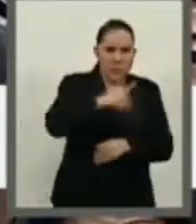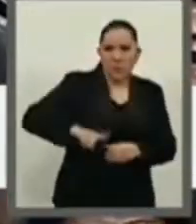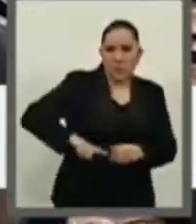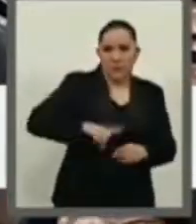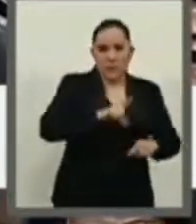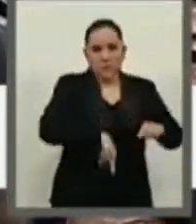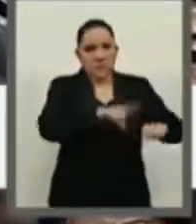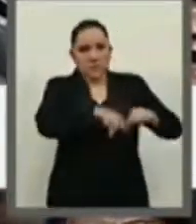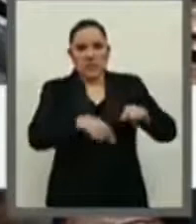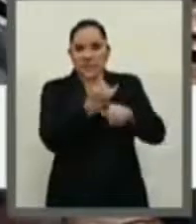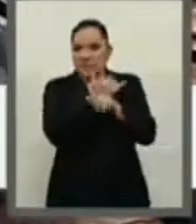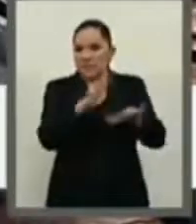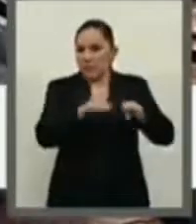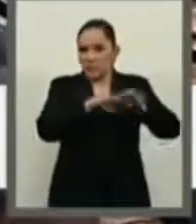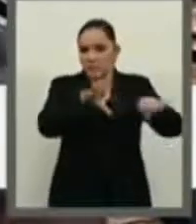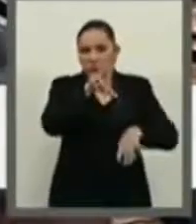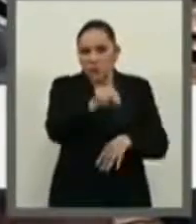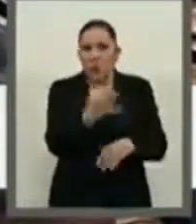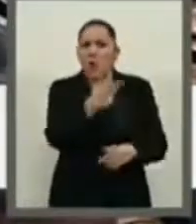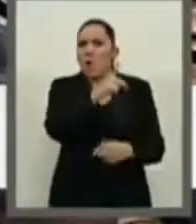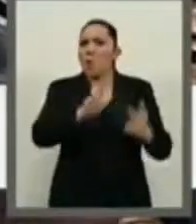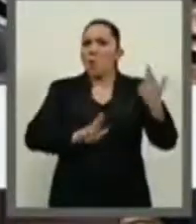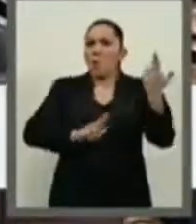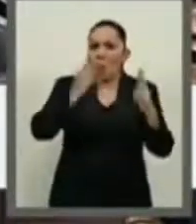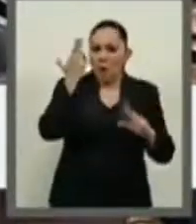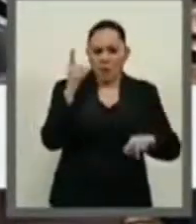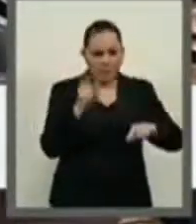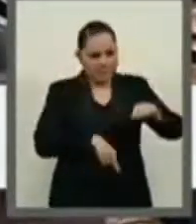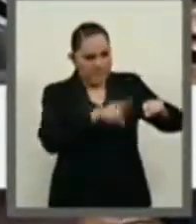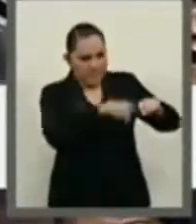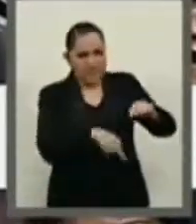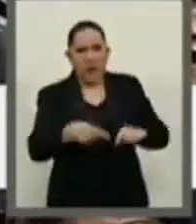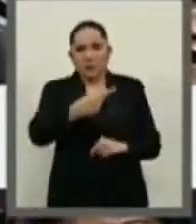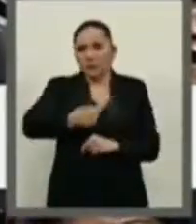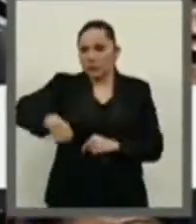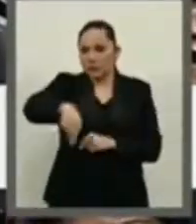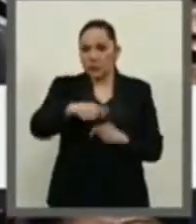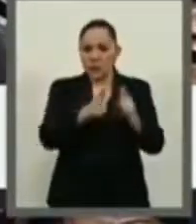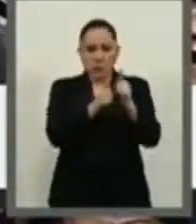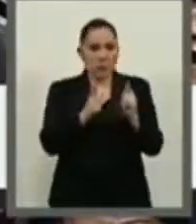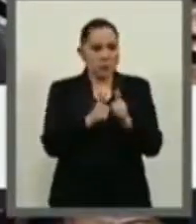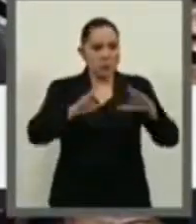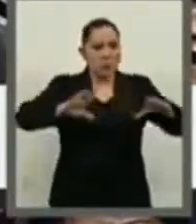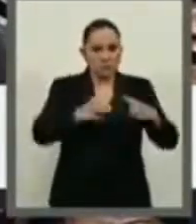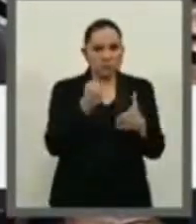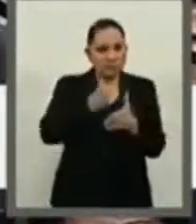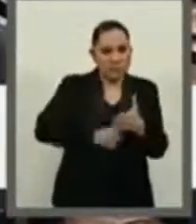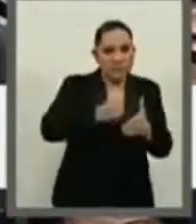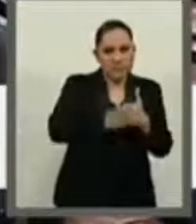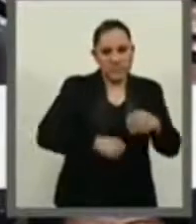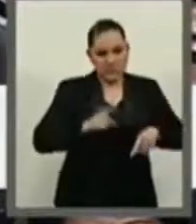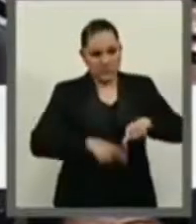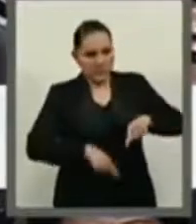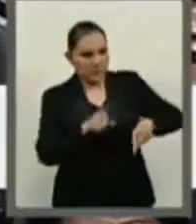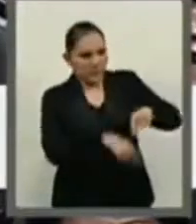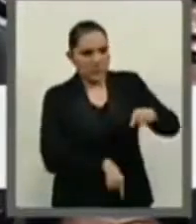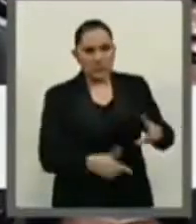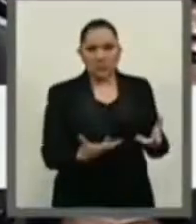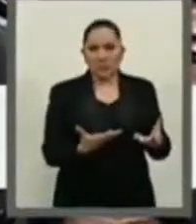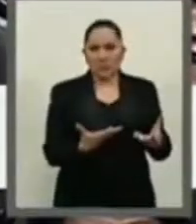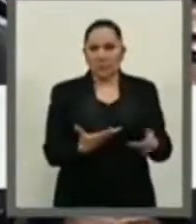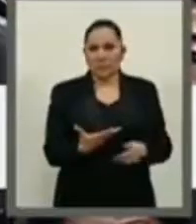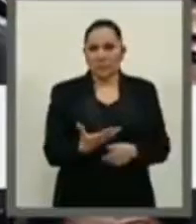es el problema, las huelgas reprimidas, los movimientos reprimidos, etcétera, etcétera, y todos los